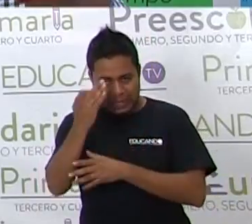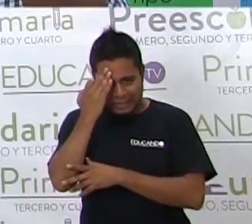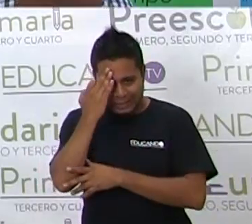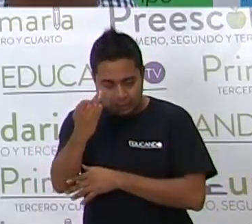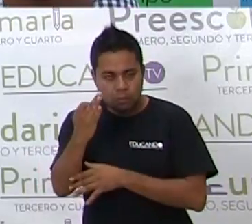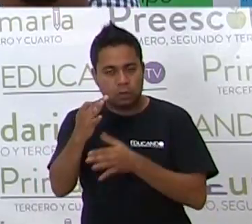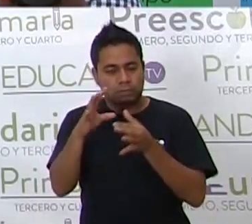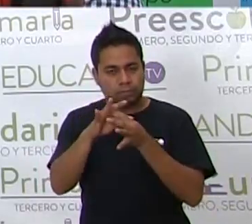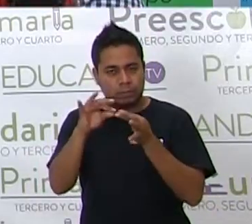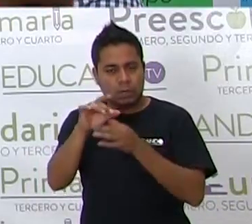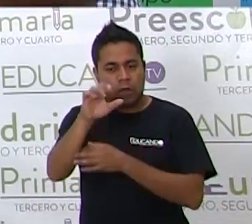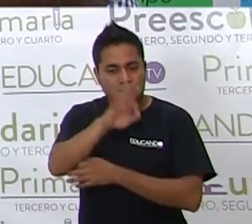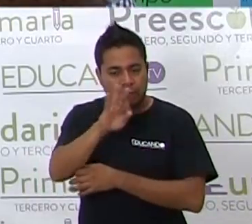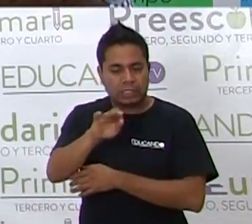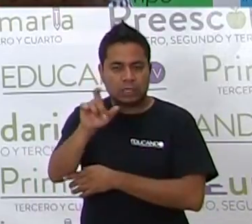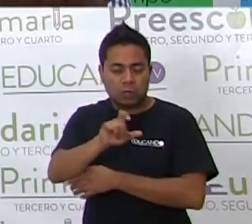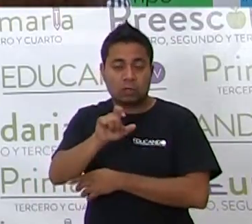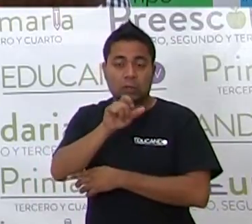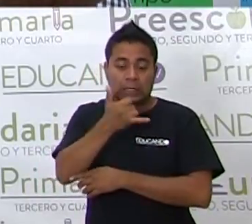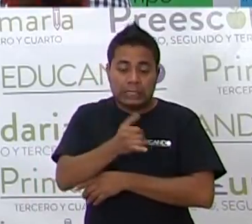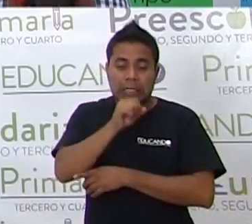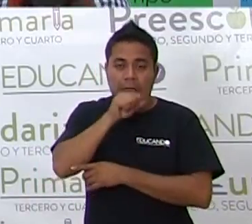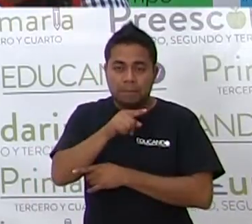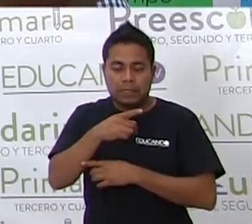también te están dando el lugar